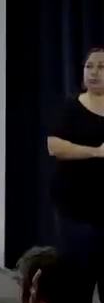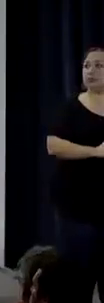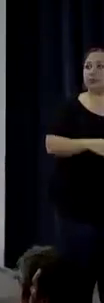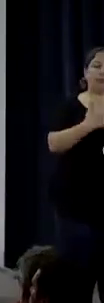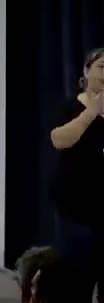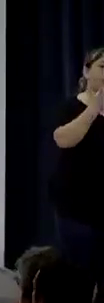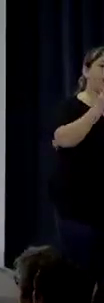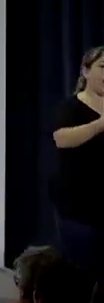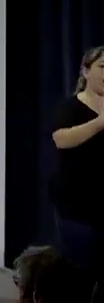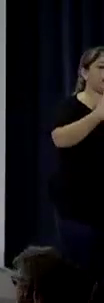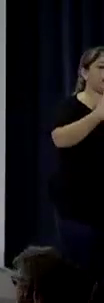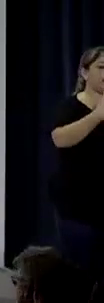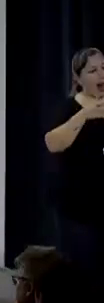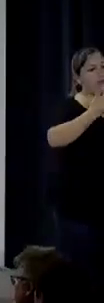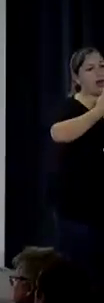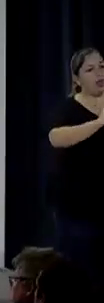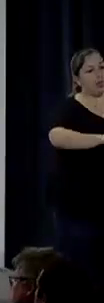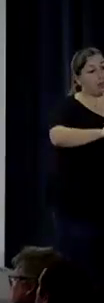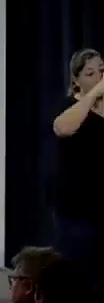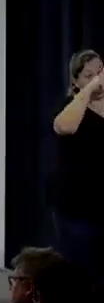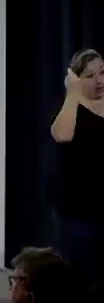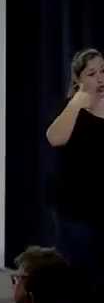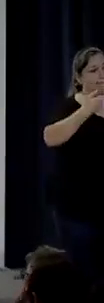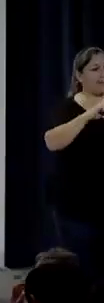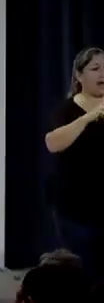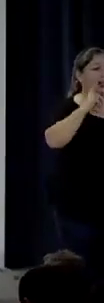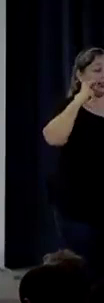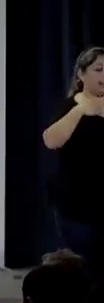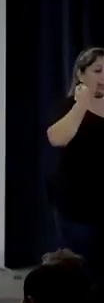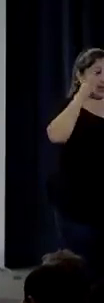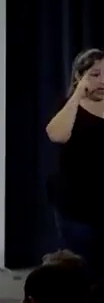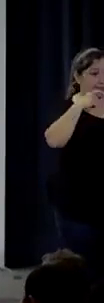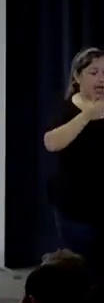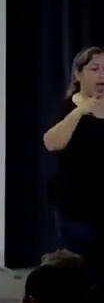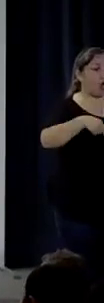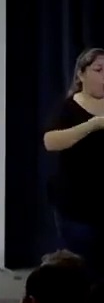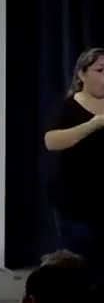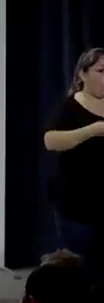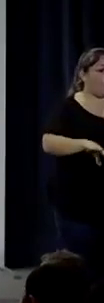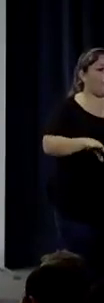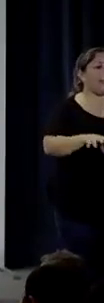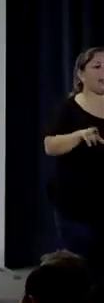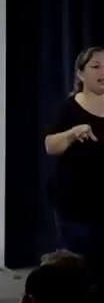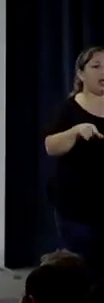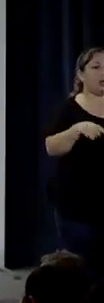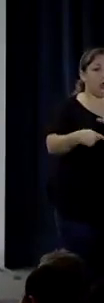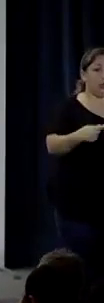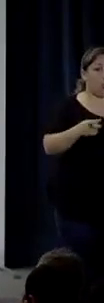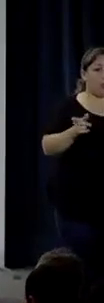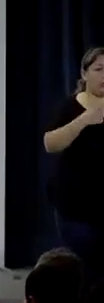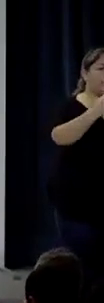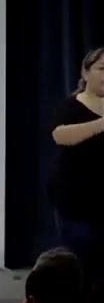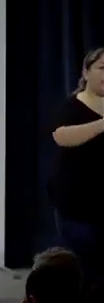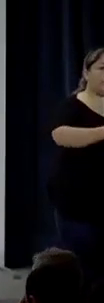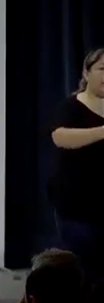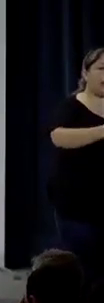Agradecemos las palabras del diputado nacional Martín Gessa y vamos a dar inicio a continuación al primer